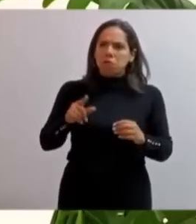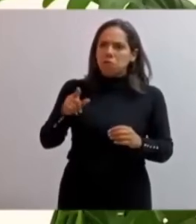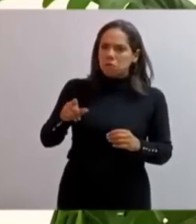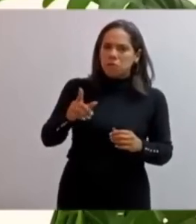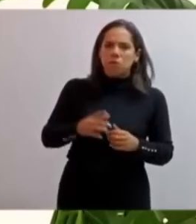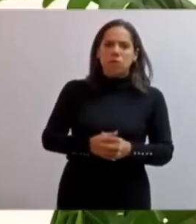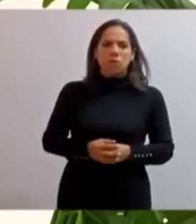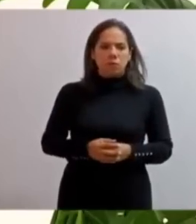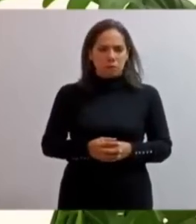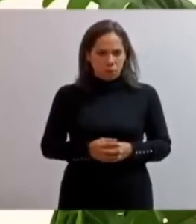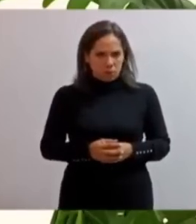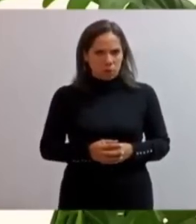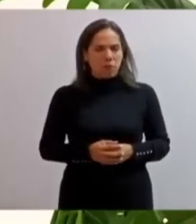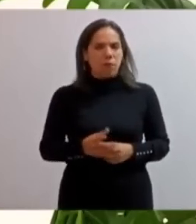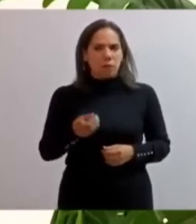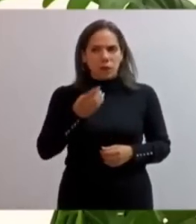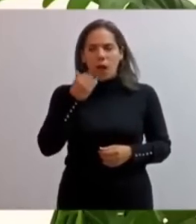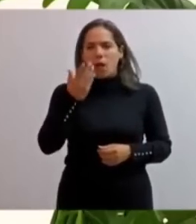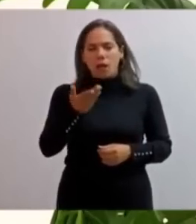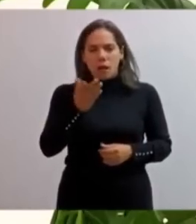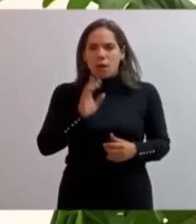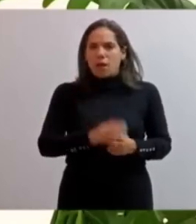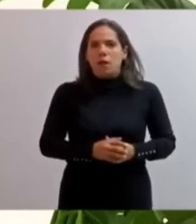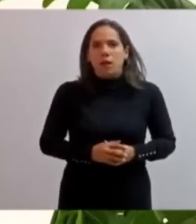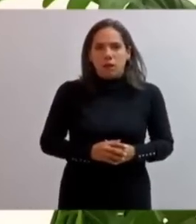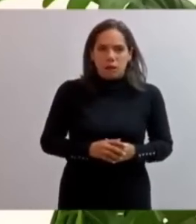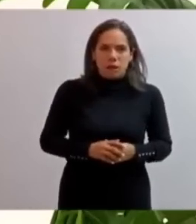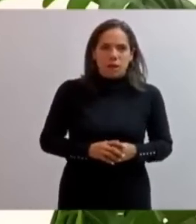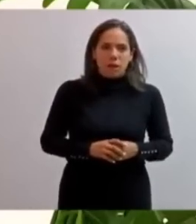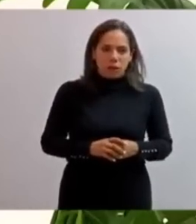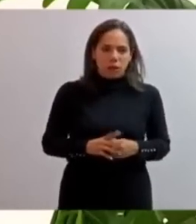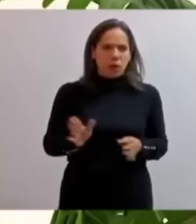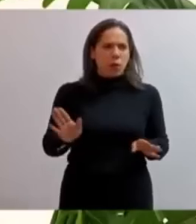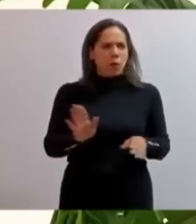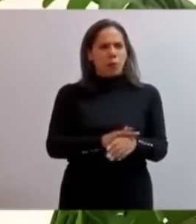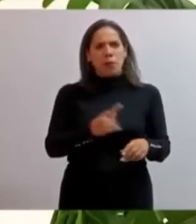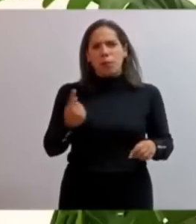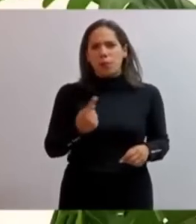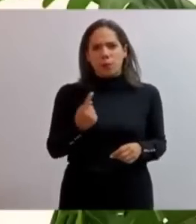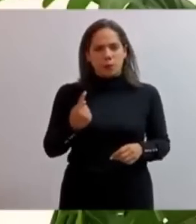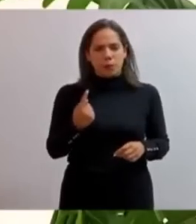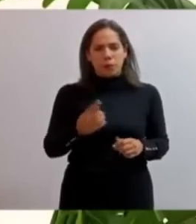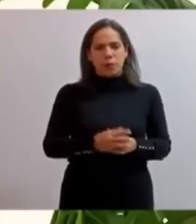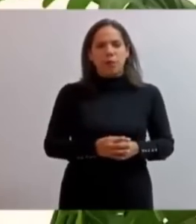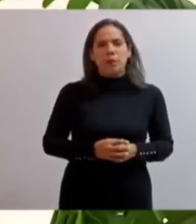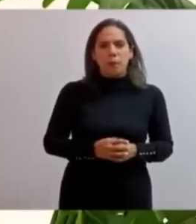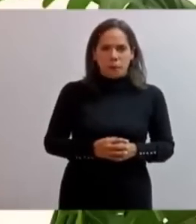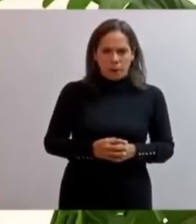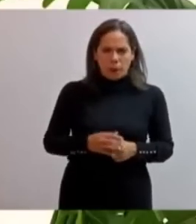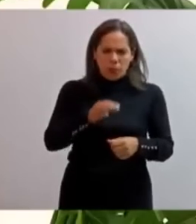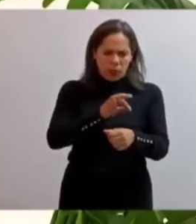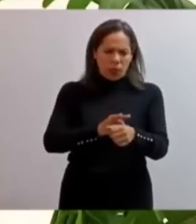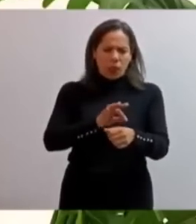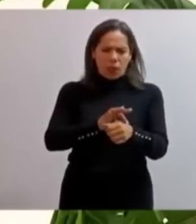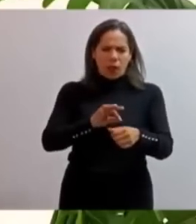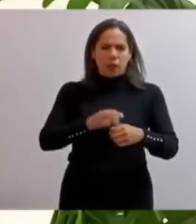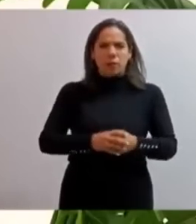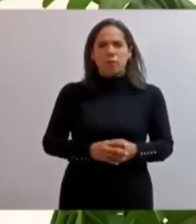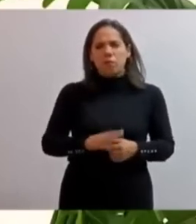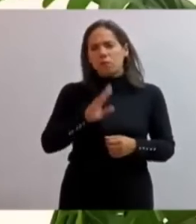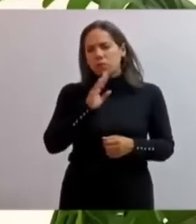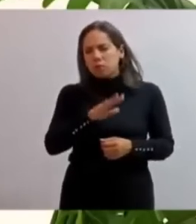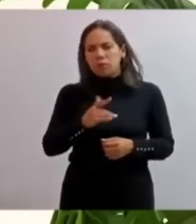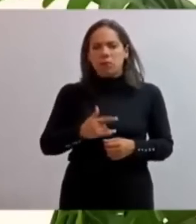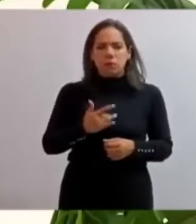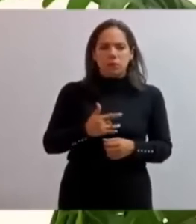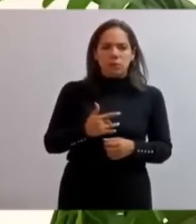quiere explicar a sus compañeros por qué se sintió mal y se autoagredió. Entonces,